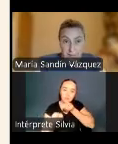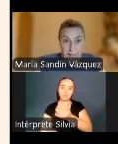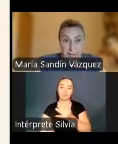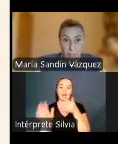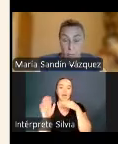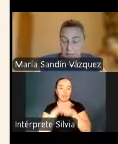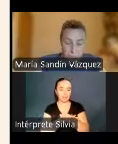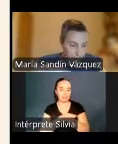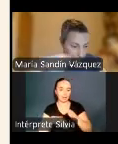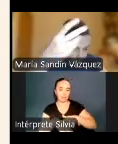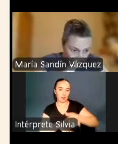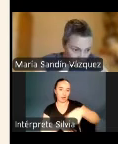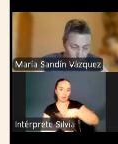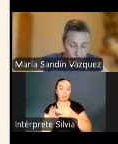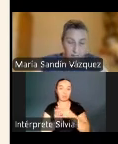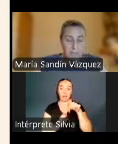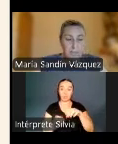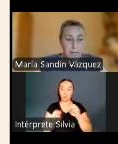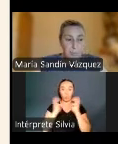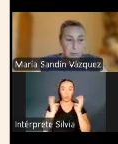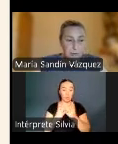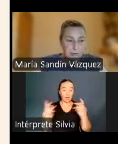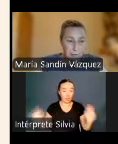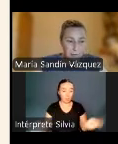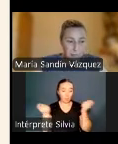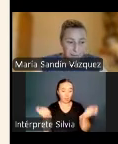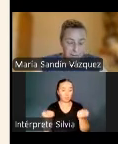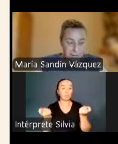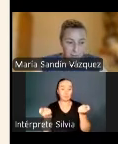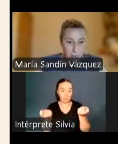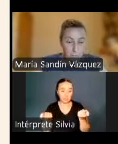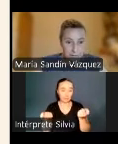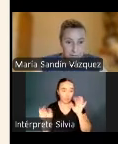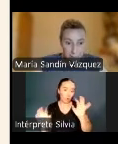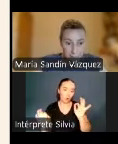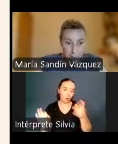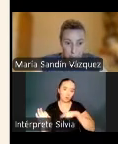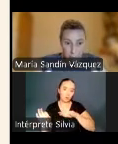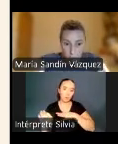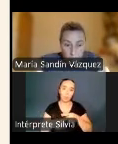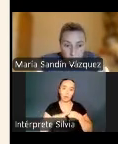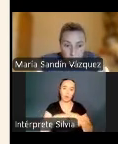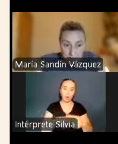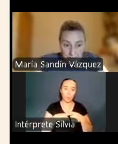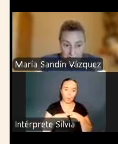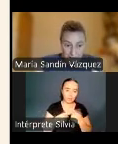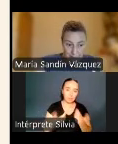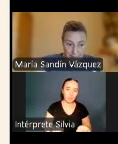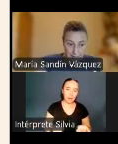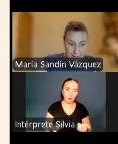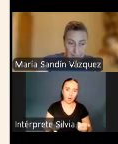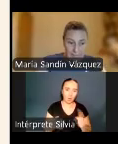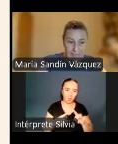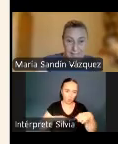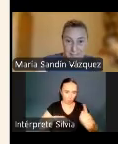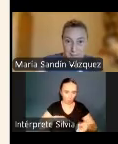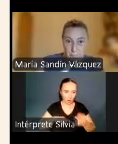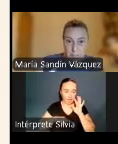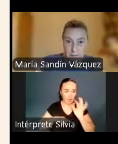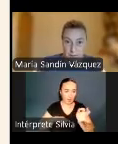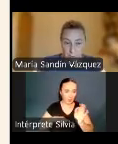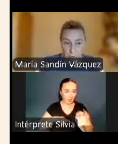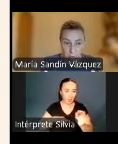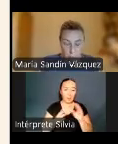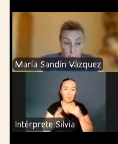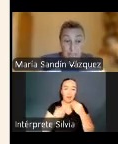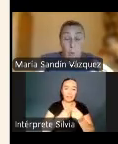esto es un webinar divulgativo que lo podemos, por supuesto, compartir, pero luego es verdad que hay materiales